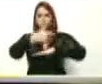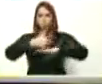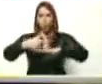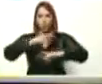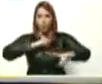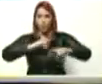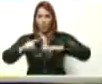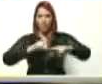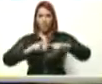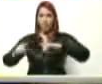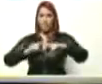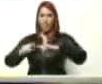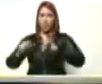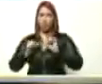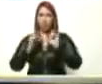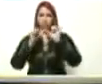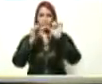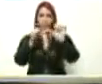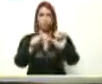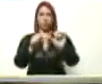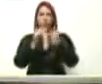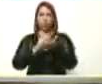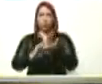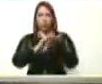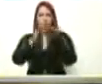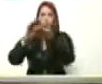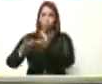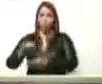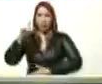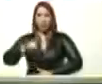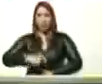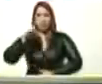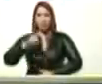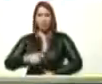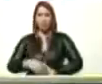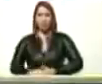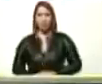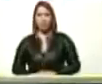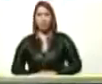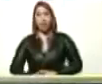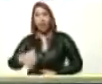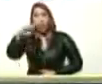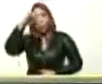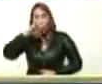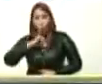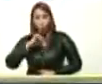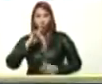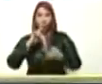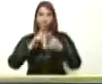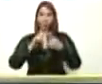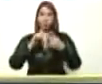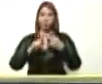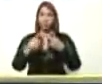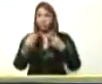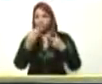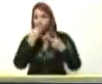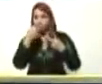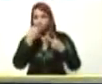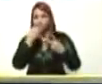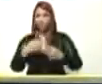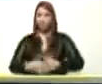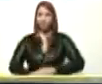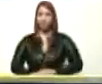ejecución, permanente, de las soluciones, que necesita, en el agua, en la alimentación,